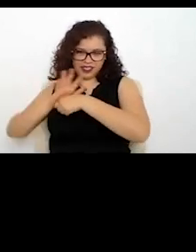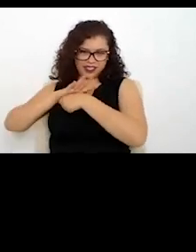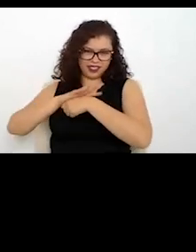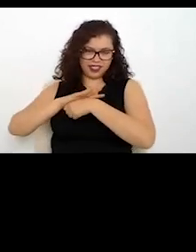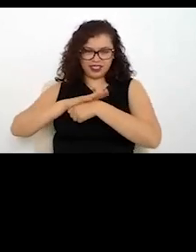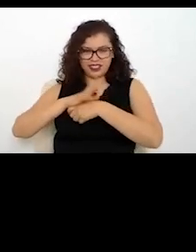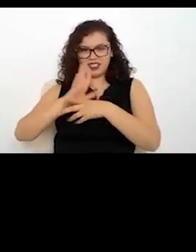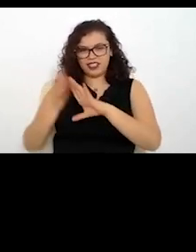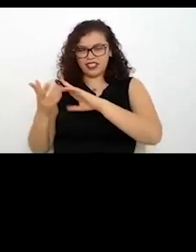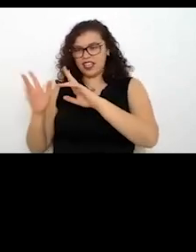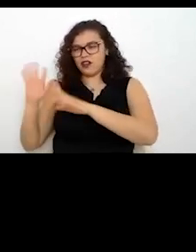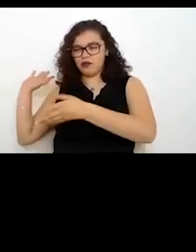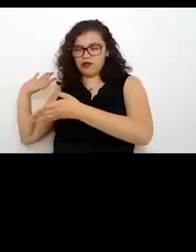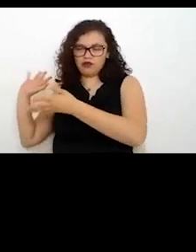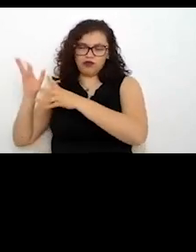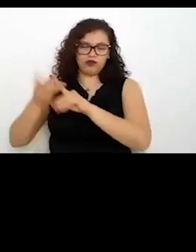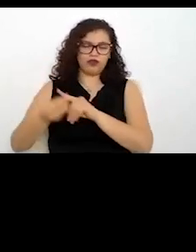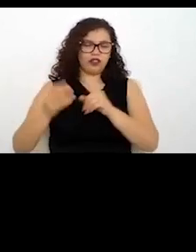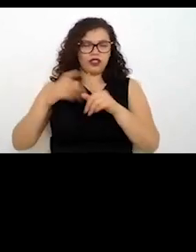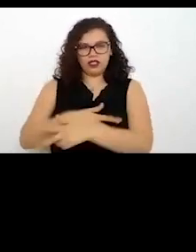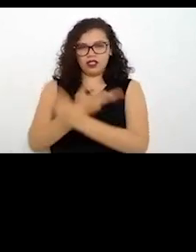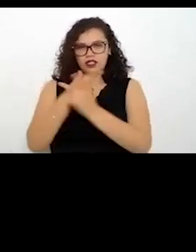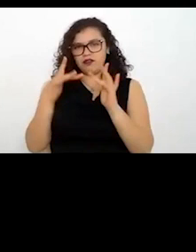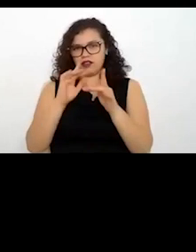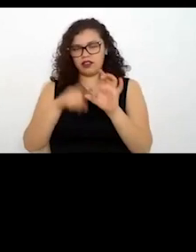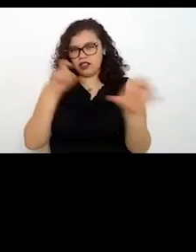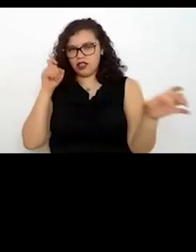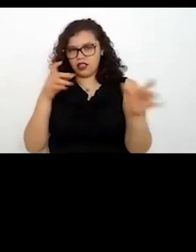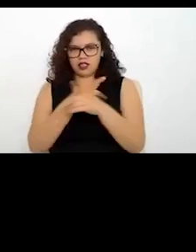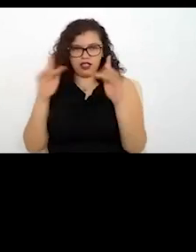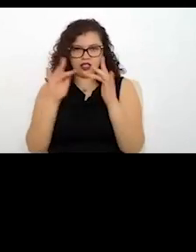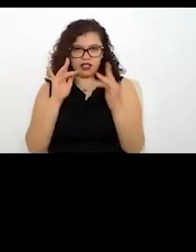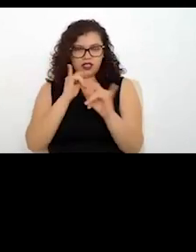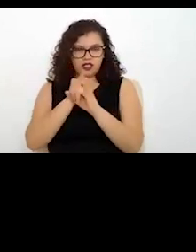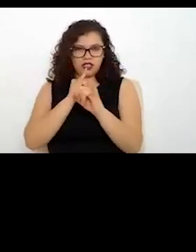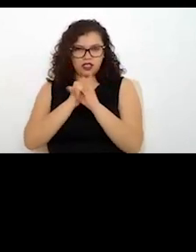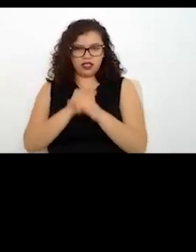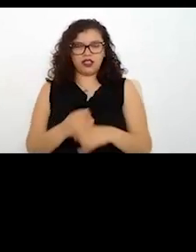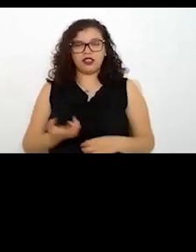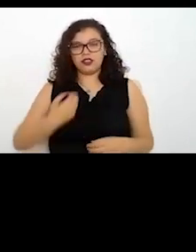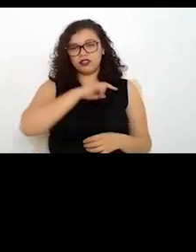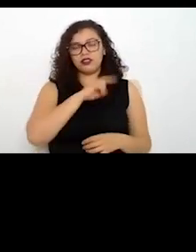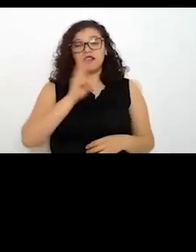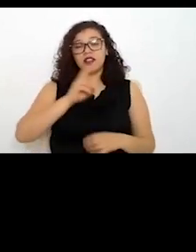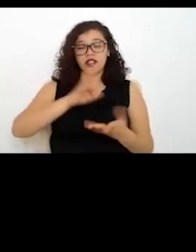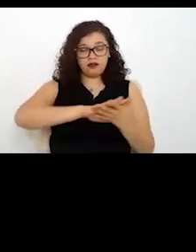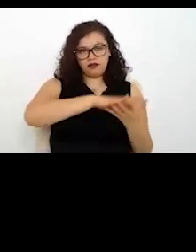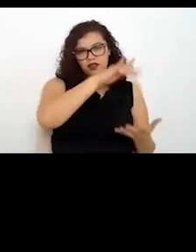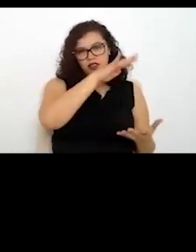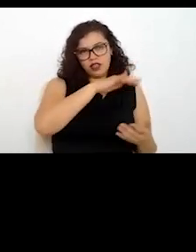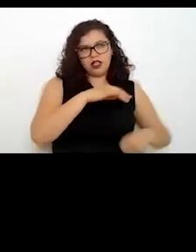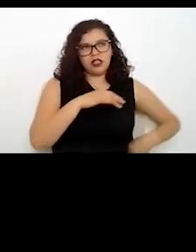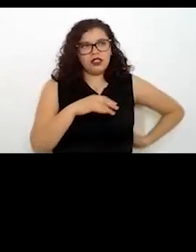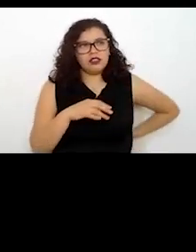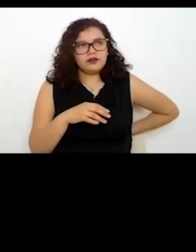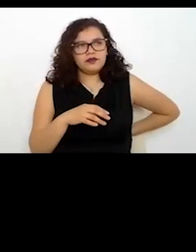del teletrabajo, es de la desconexión digital. Vimos que en la mayoría de los casos, aunque no en todos, pero en la mayoría de